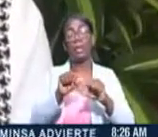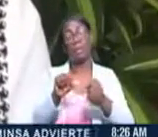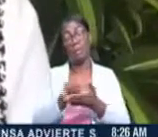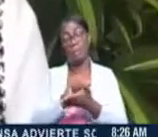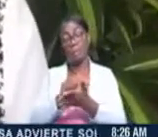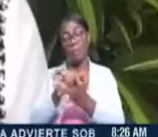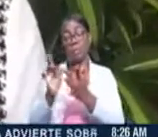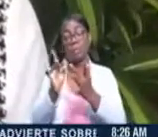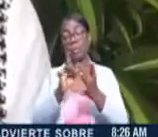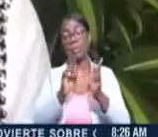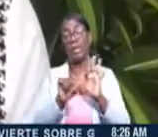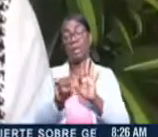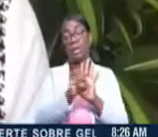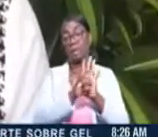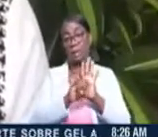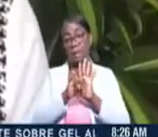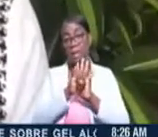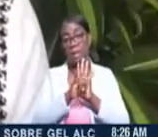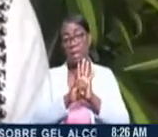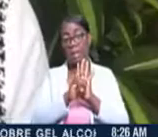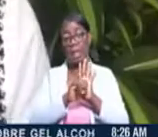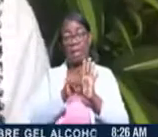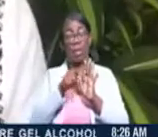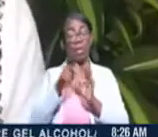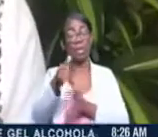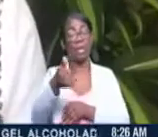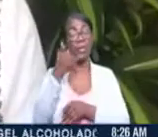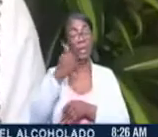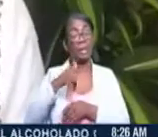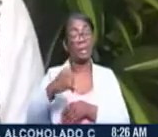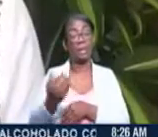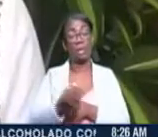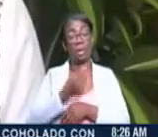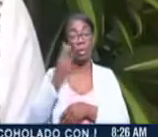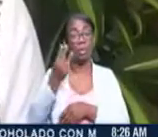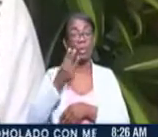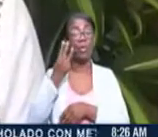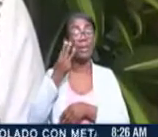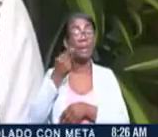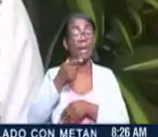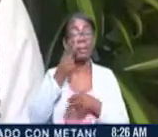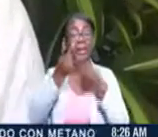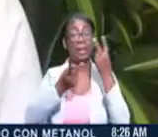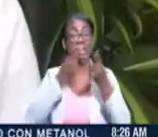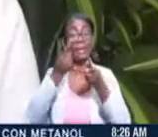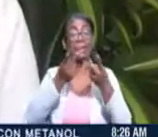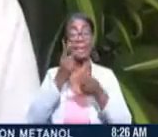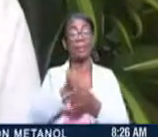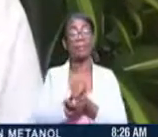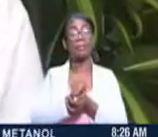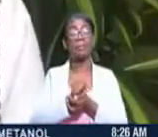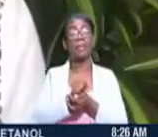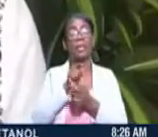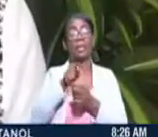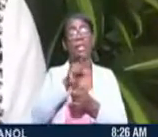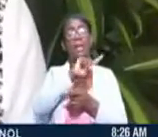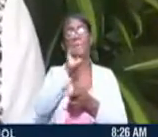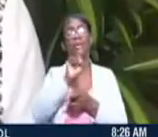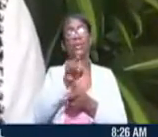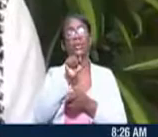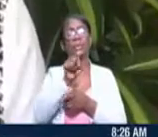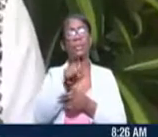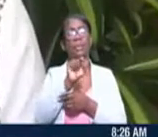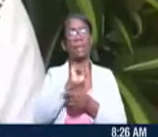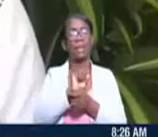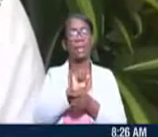el Instagram, y también pueden llamarnos por teléfono al WhatsApp para coordinar una visita. Y sobre la pregunta que usted nos hizo,